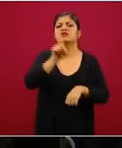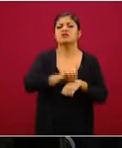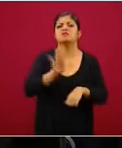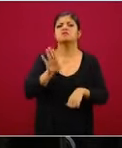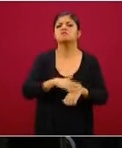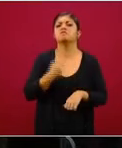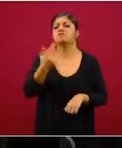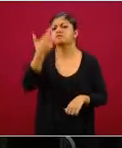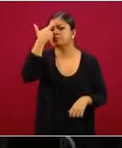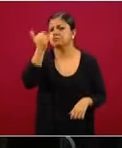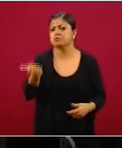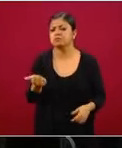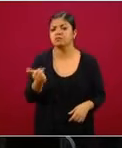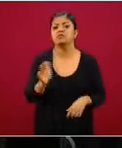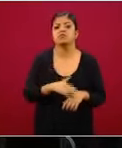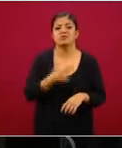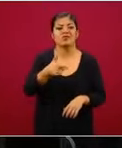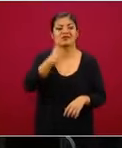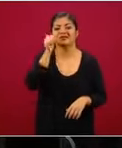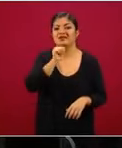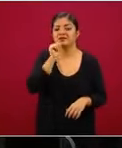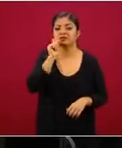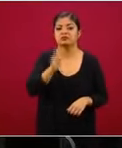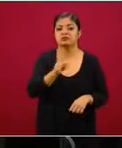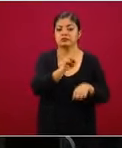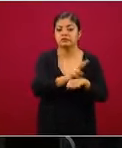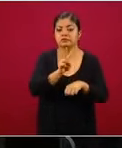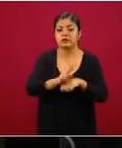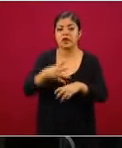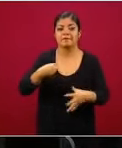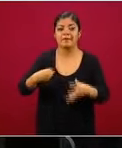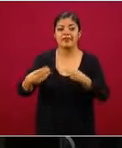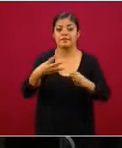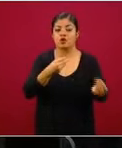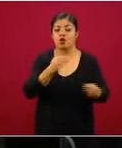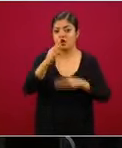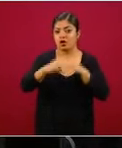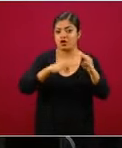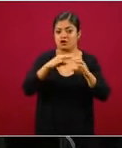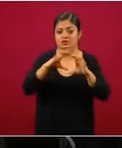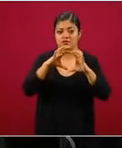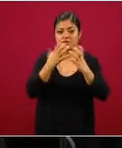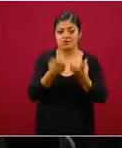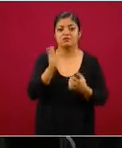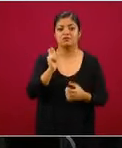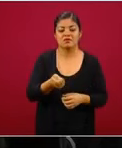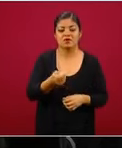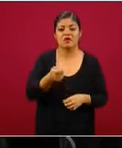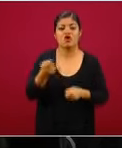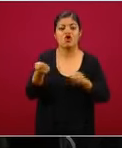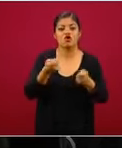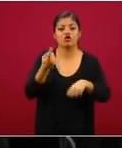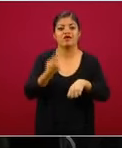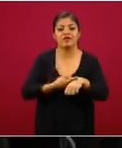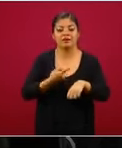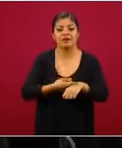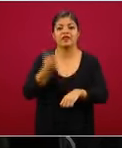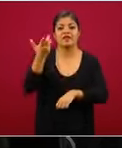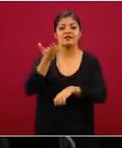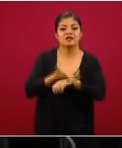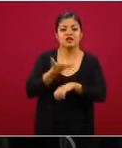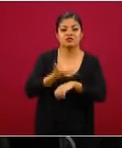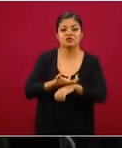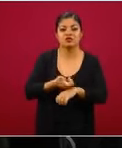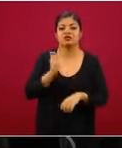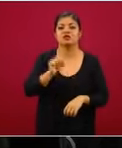una práctica que se tiene en vigilancia epidemiológica en muchas partes del mundo, lo hacen los Centros de Control de Enfermedades de Estados Unidos, la